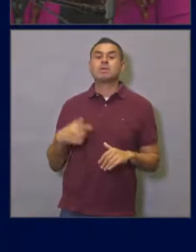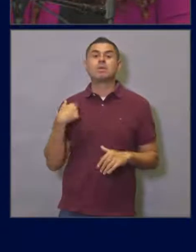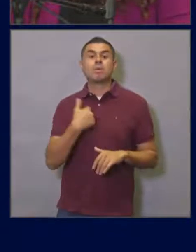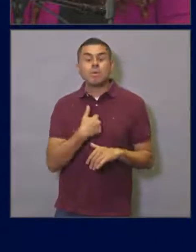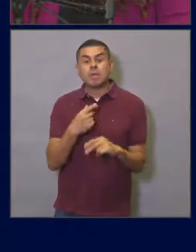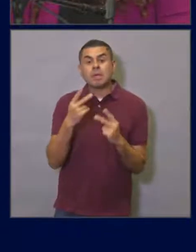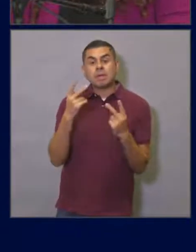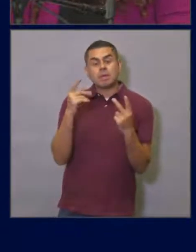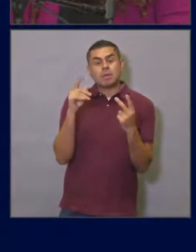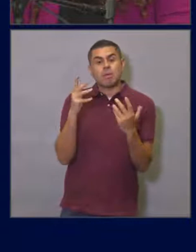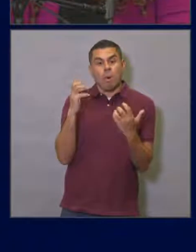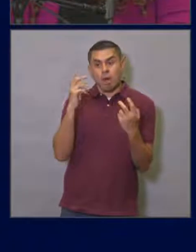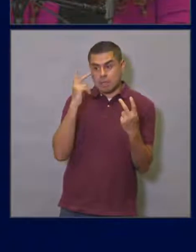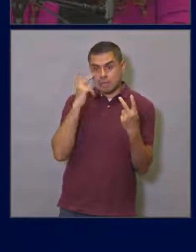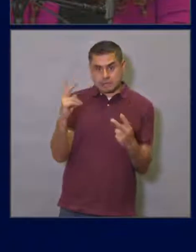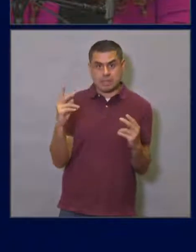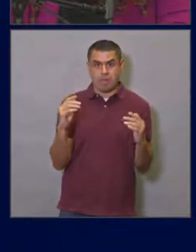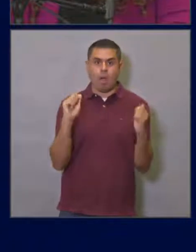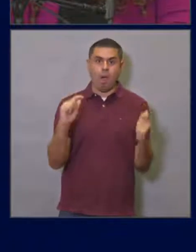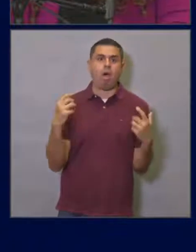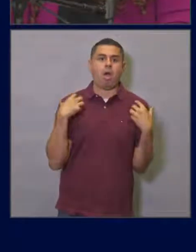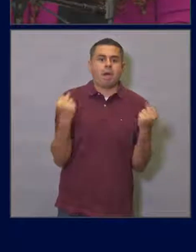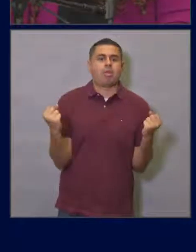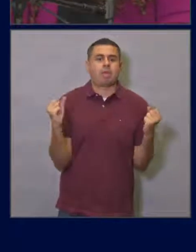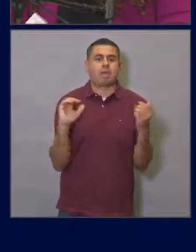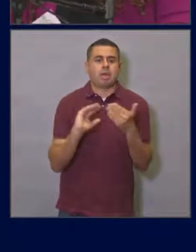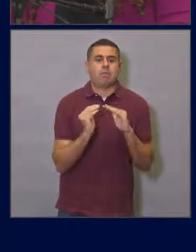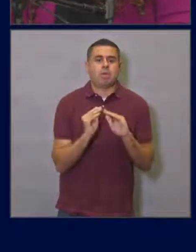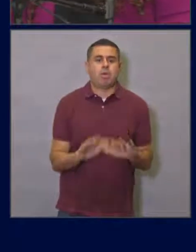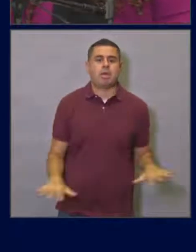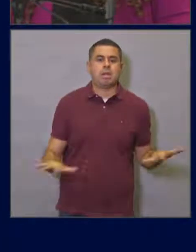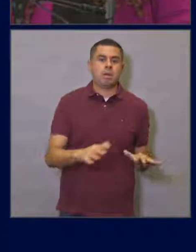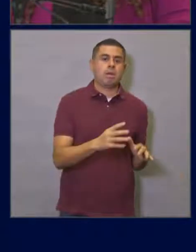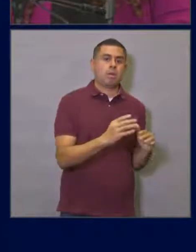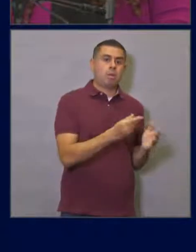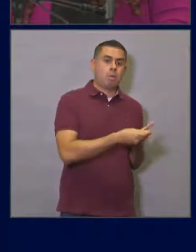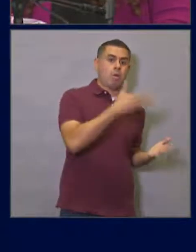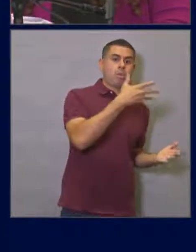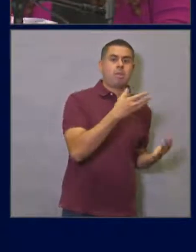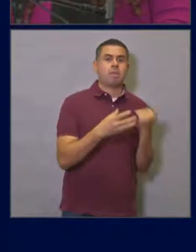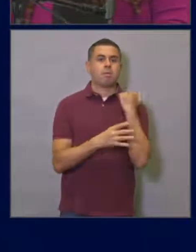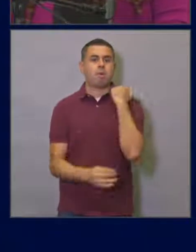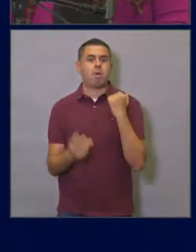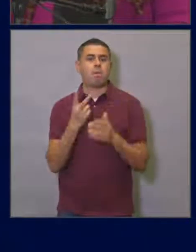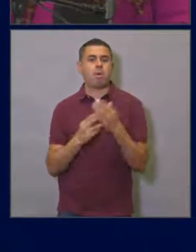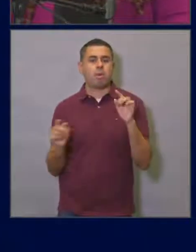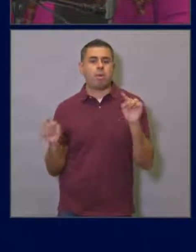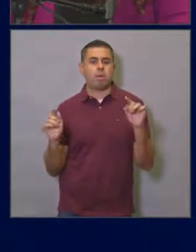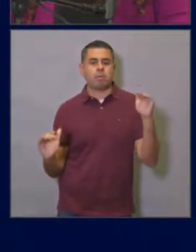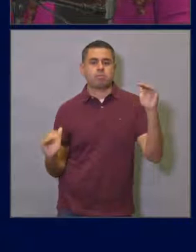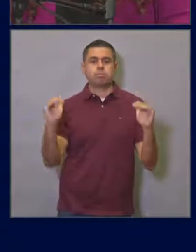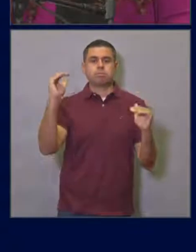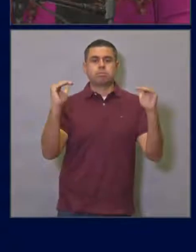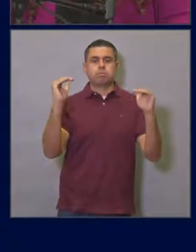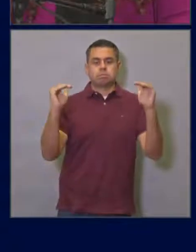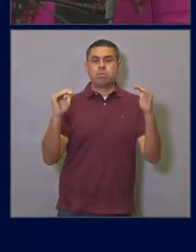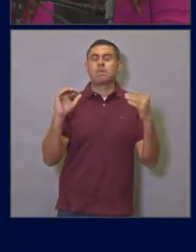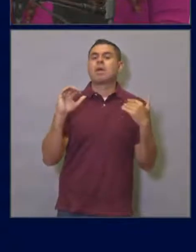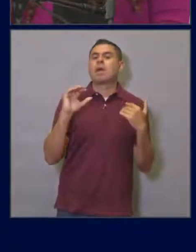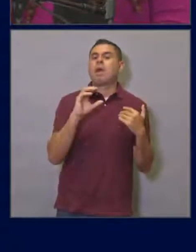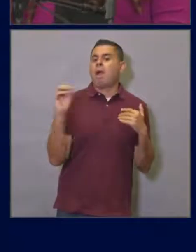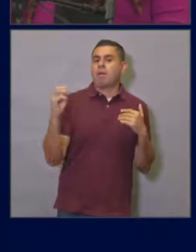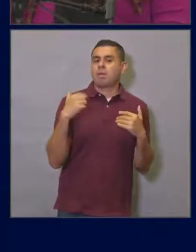nuestros residentes. También seguimos trabajando duro con los negocios para ayudar a implementar los